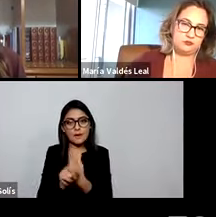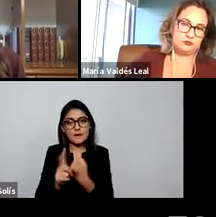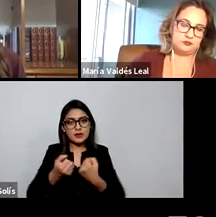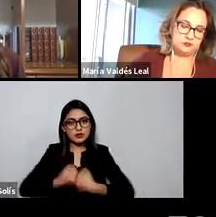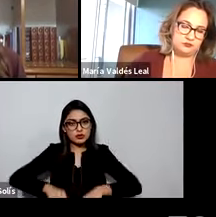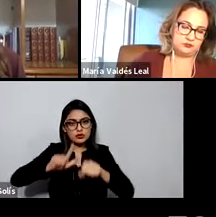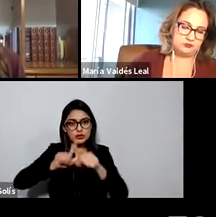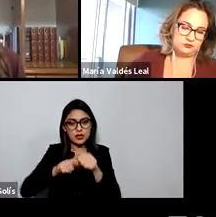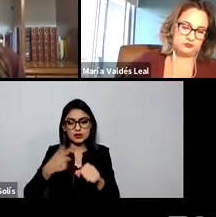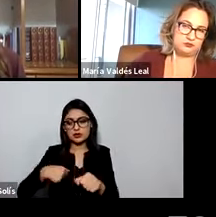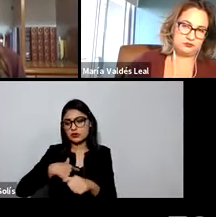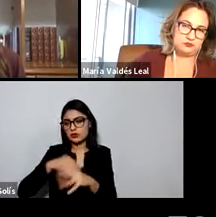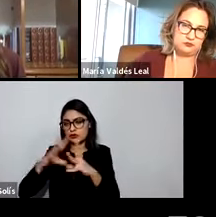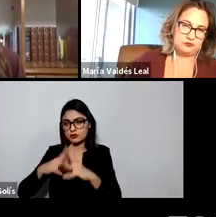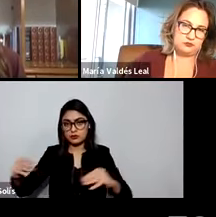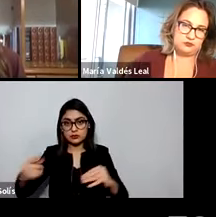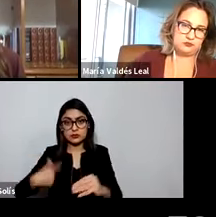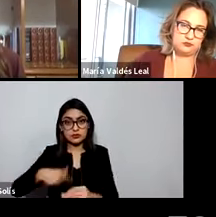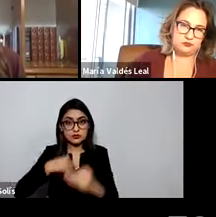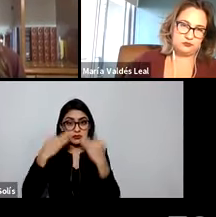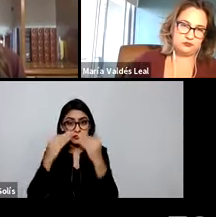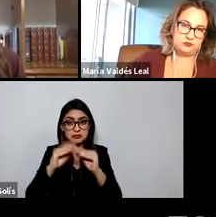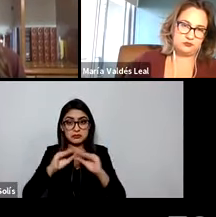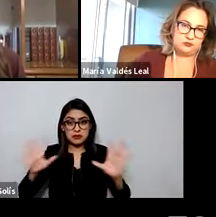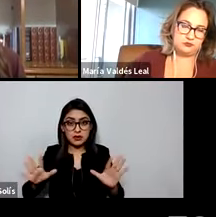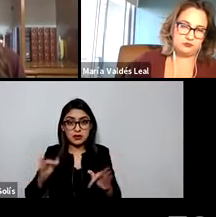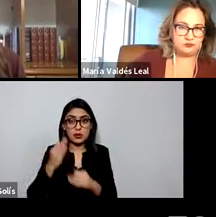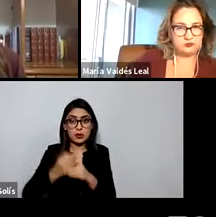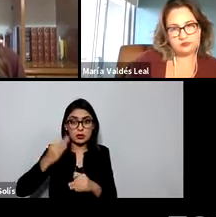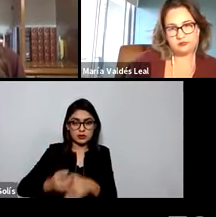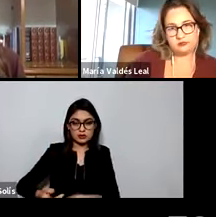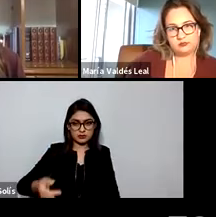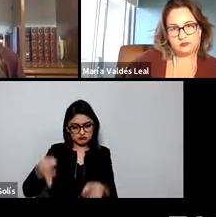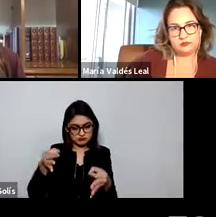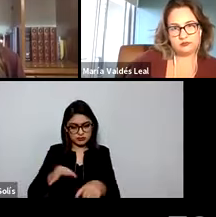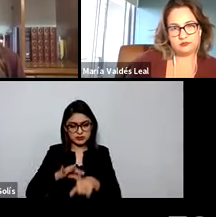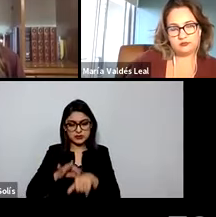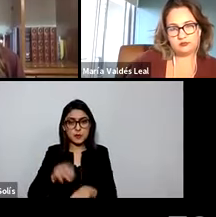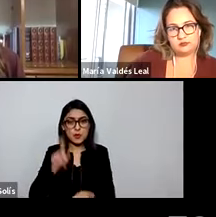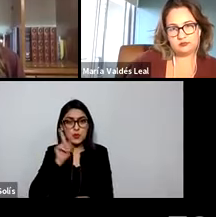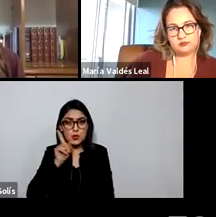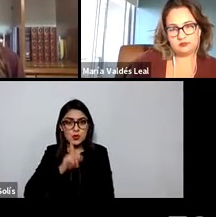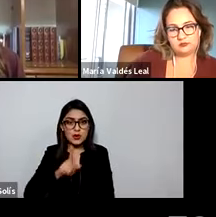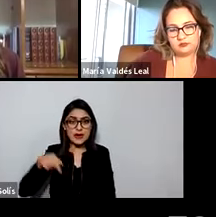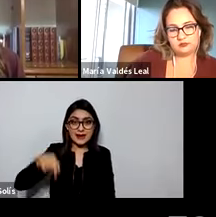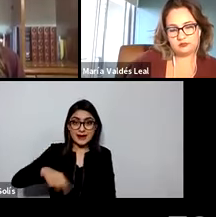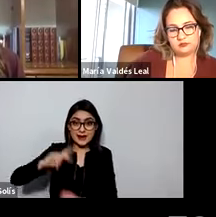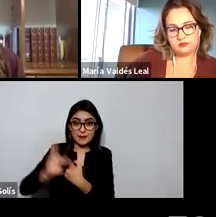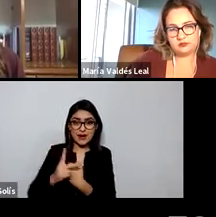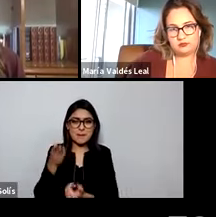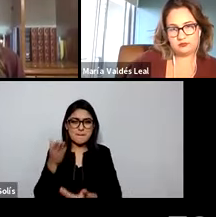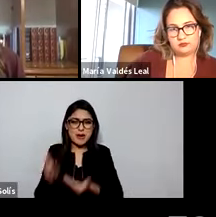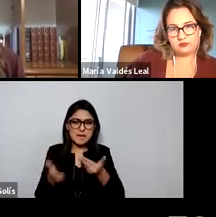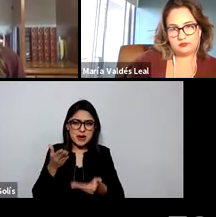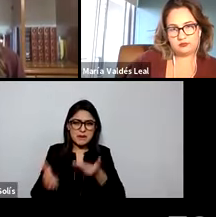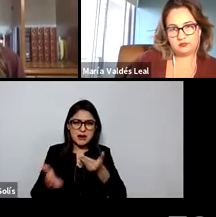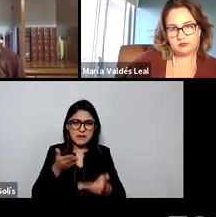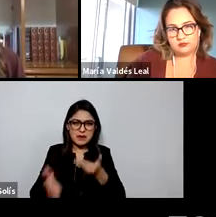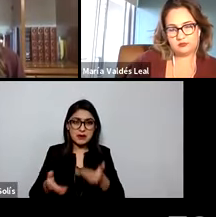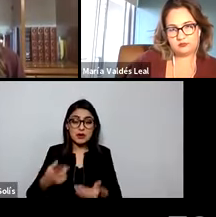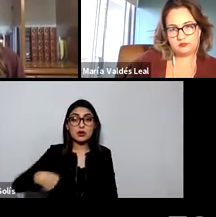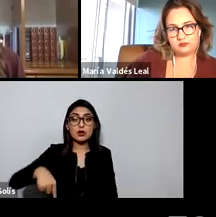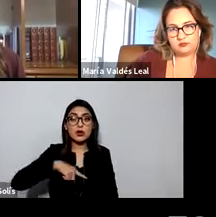gravísimas. Si nosotros vemos los reclamos hoy particularmente de las mujeres en este país, pues las mujeres no nos